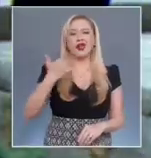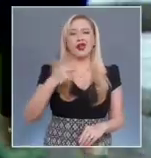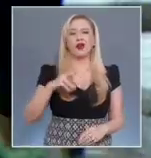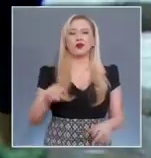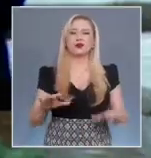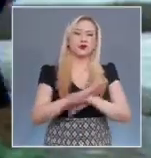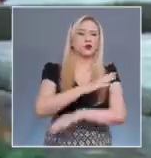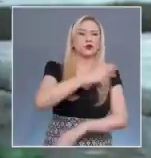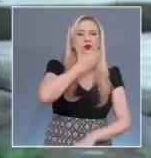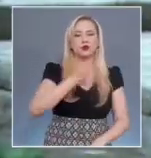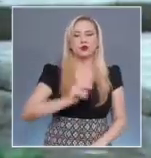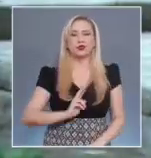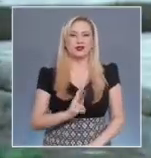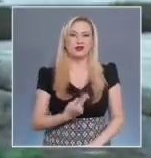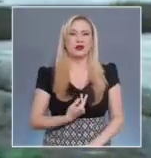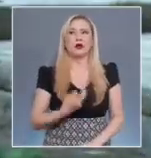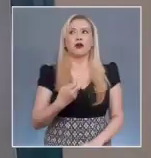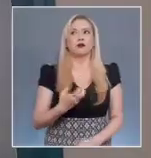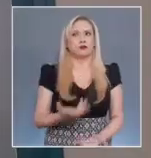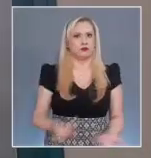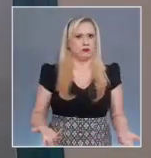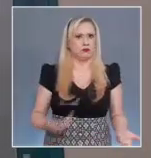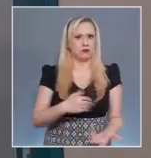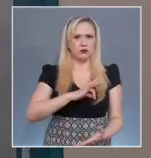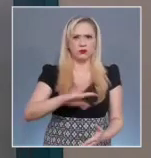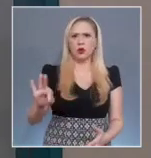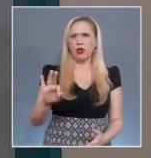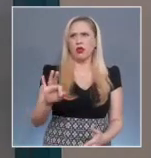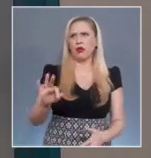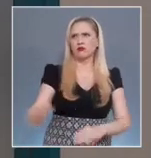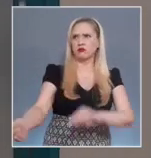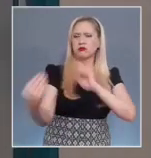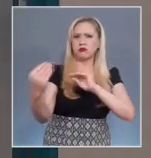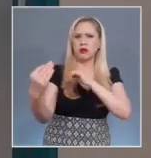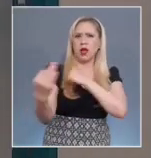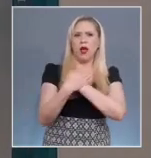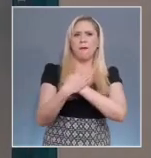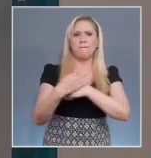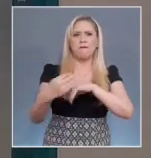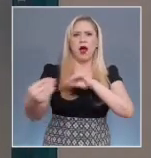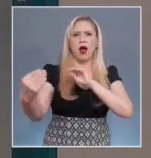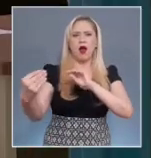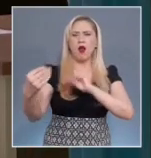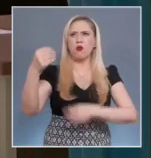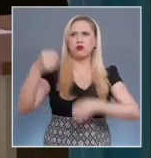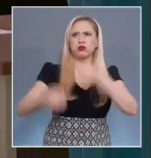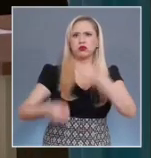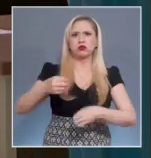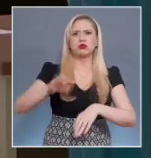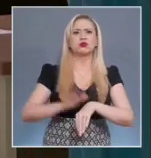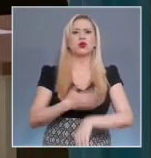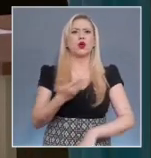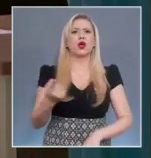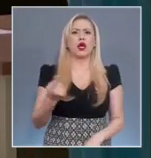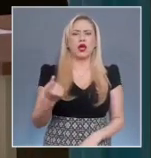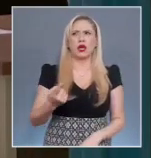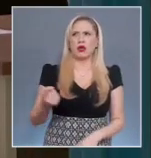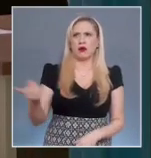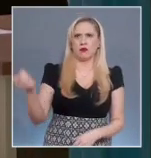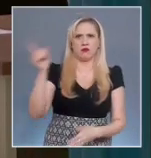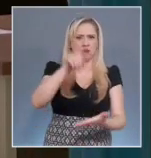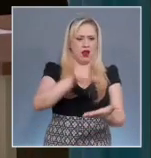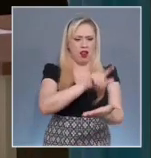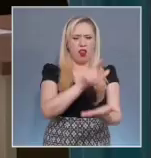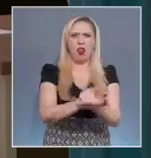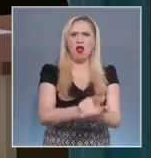legítimo para impugnar mediante juicio de amparo la regulación del delito de aborto. Esto siempre que esa regulación